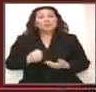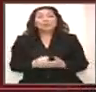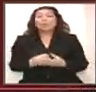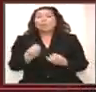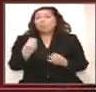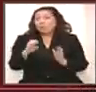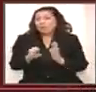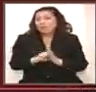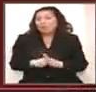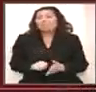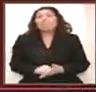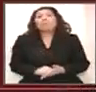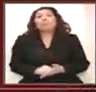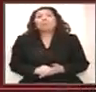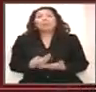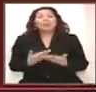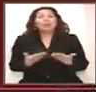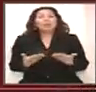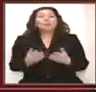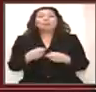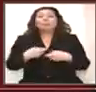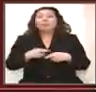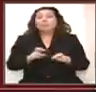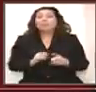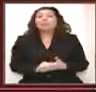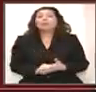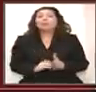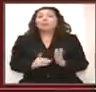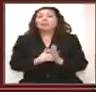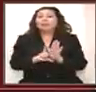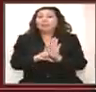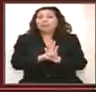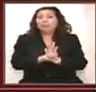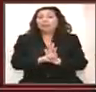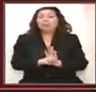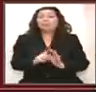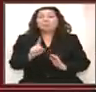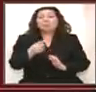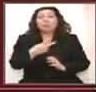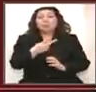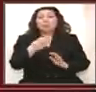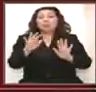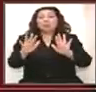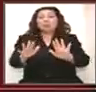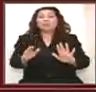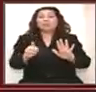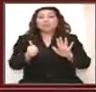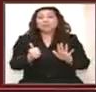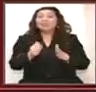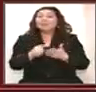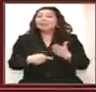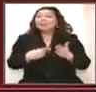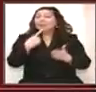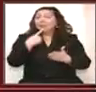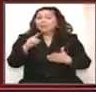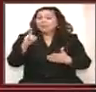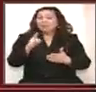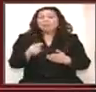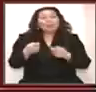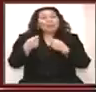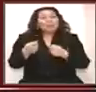como instrumento de delitos, se ha promulgado el decreto legislativo número 1216, que establece el uso